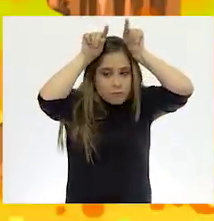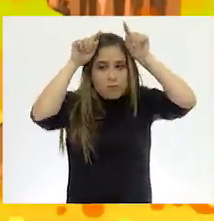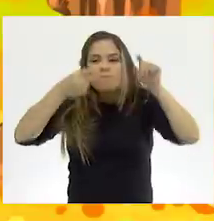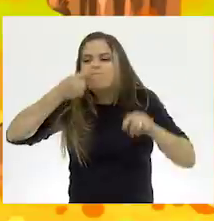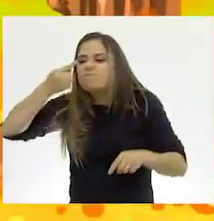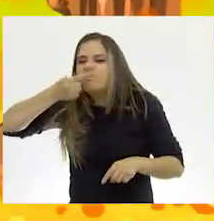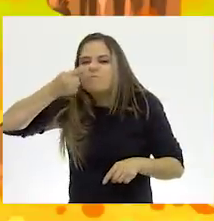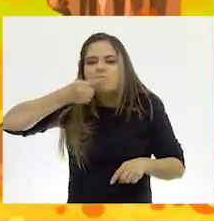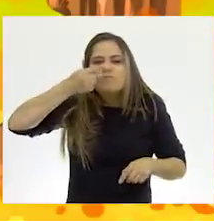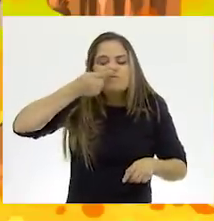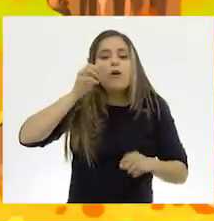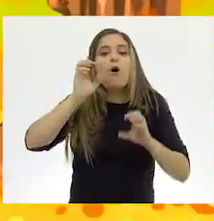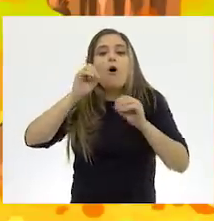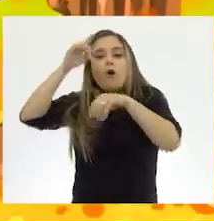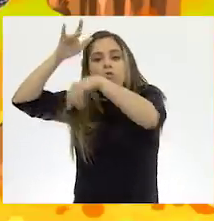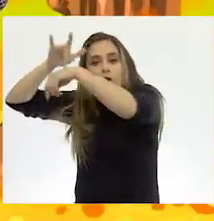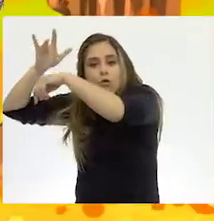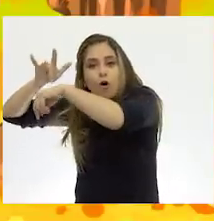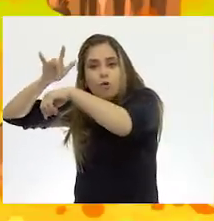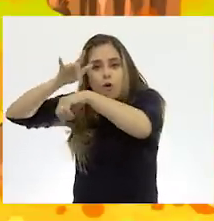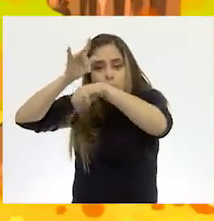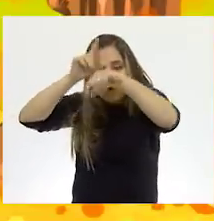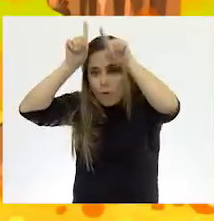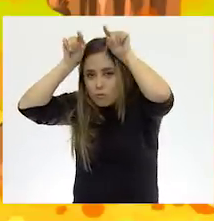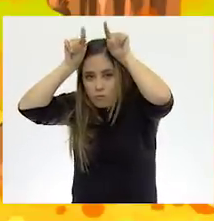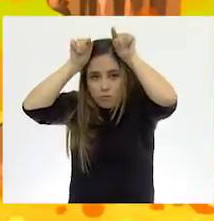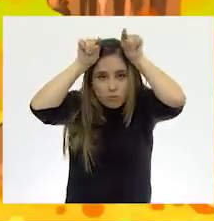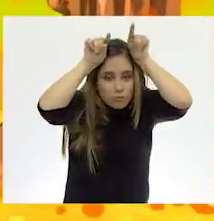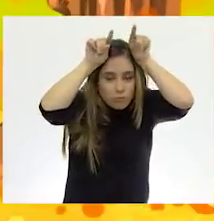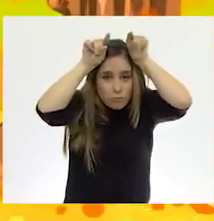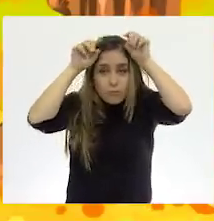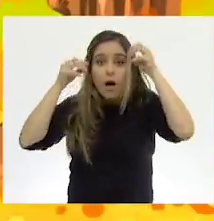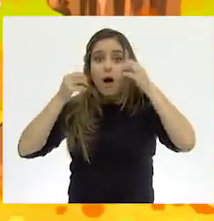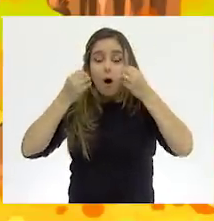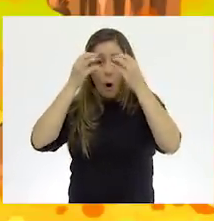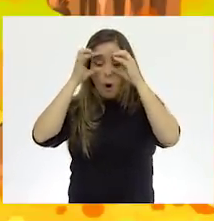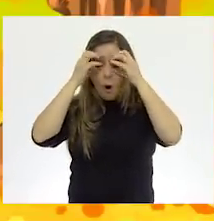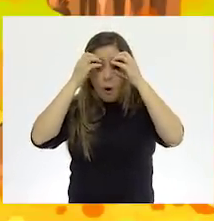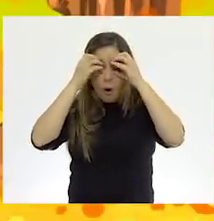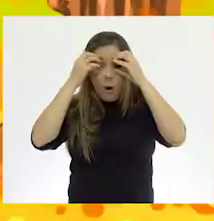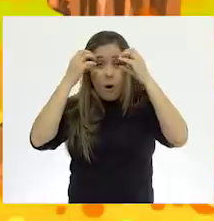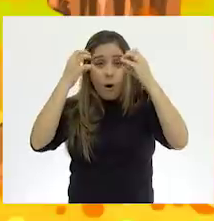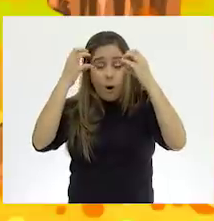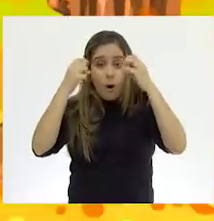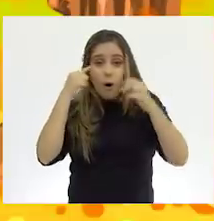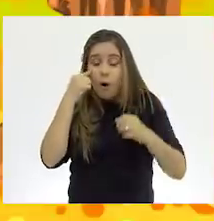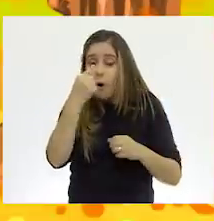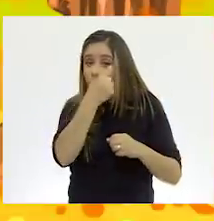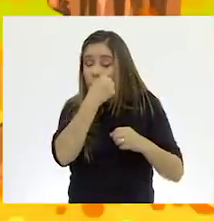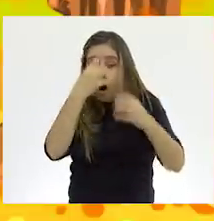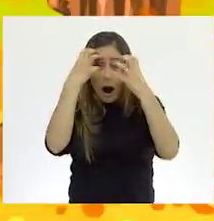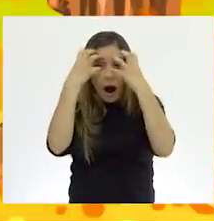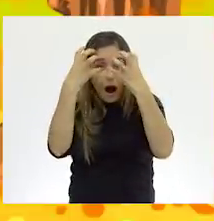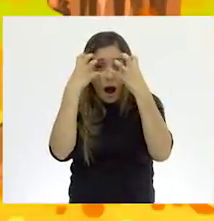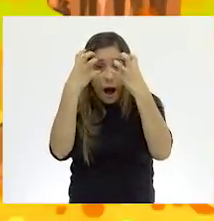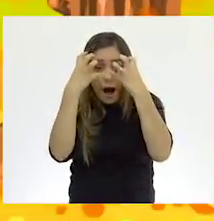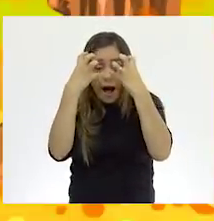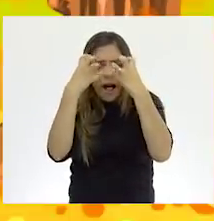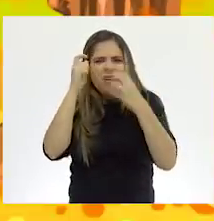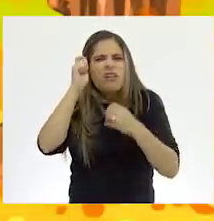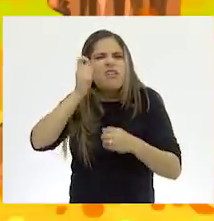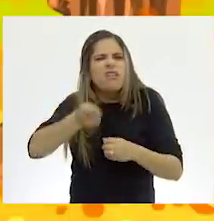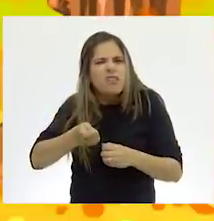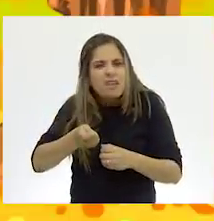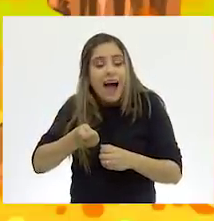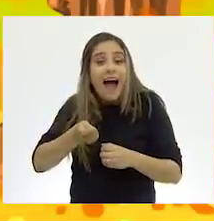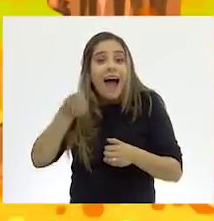del tacto. Sus enormes ojos a ambos lados de la cabeza están compuestos